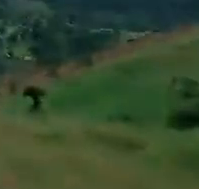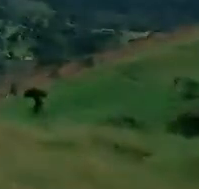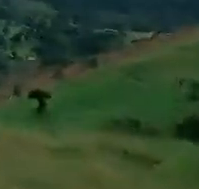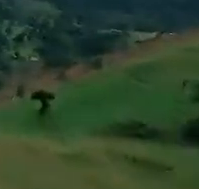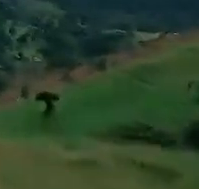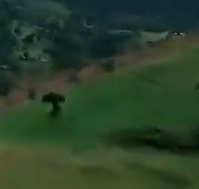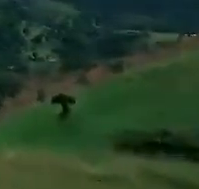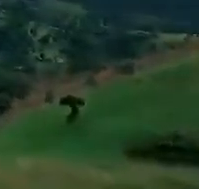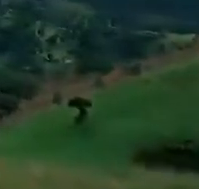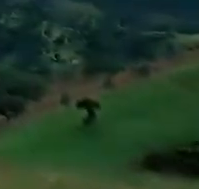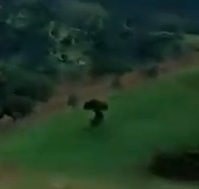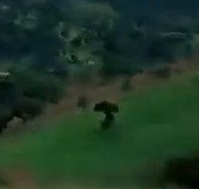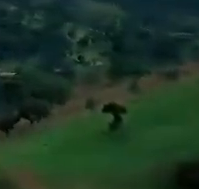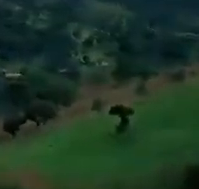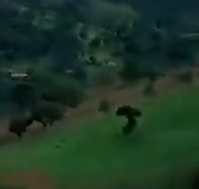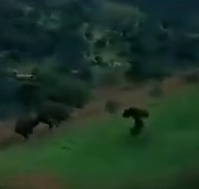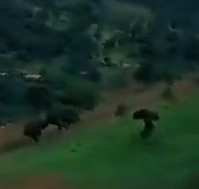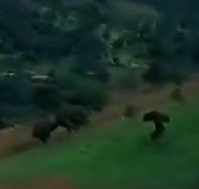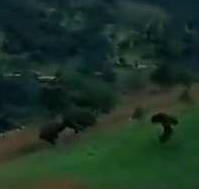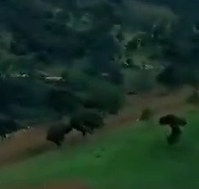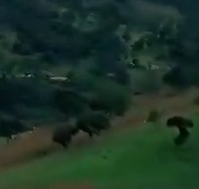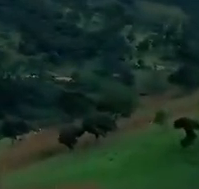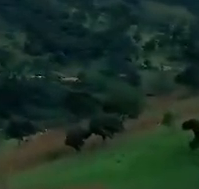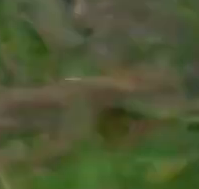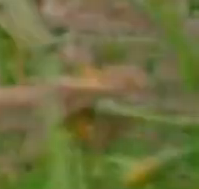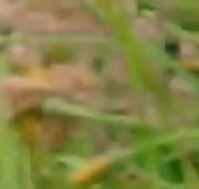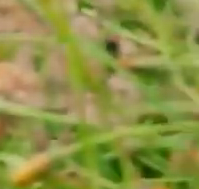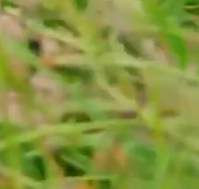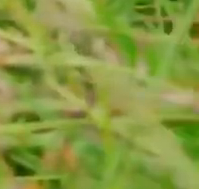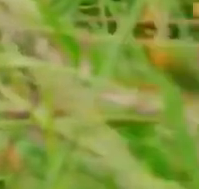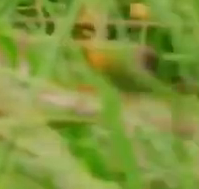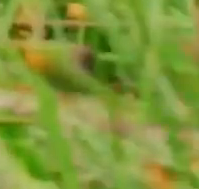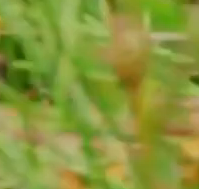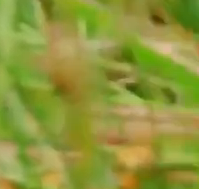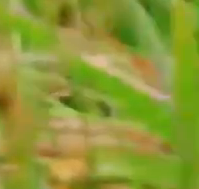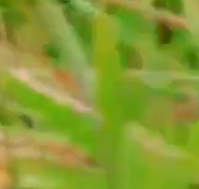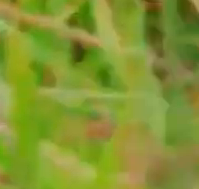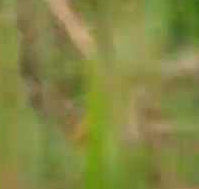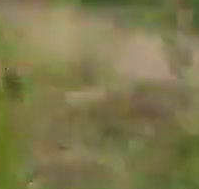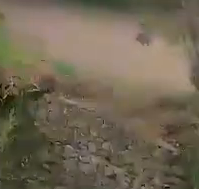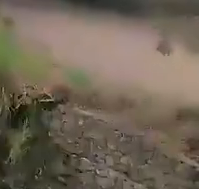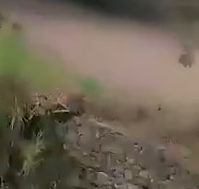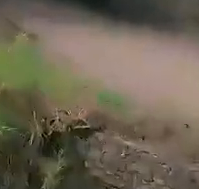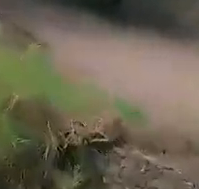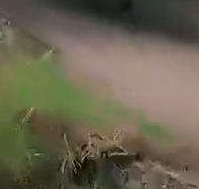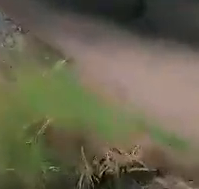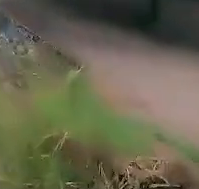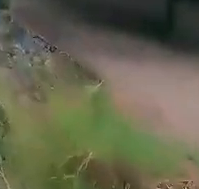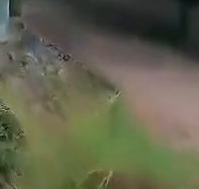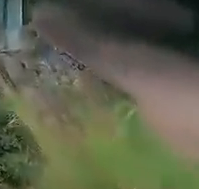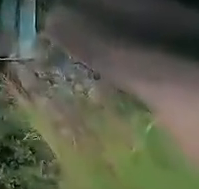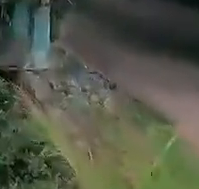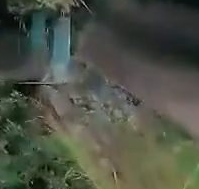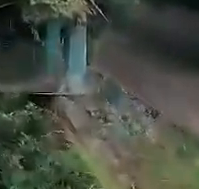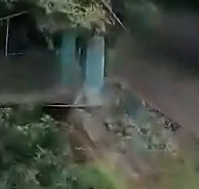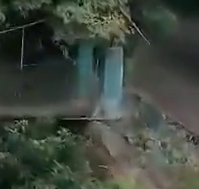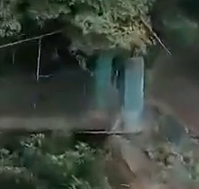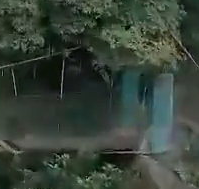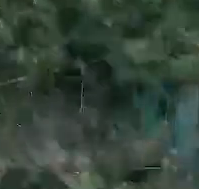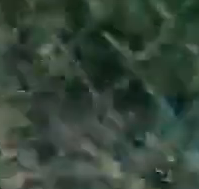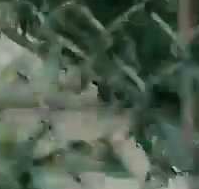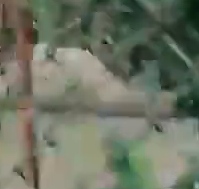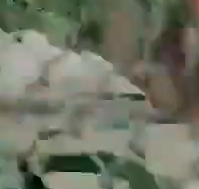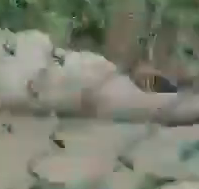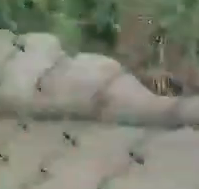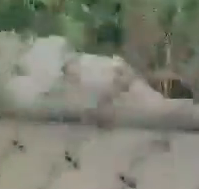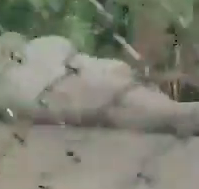Hoy regreso al lugar que amo, sin importar lo que